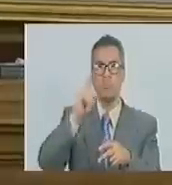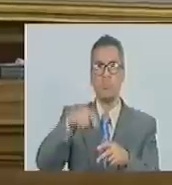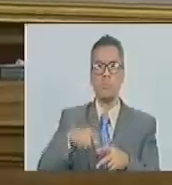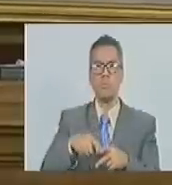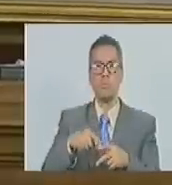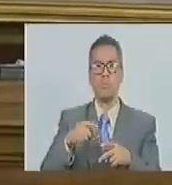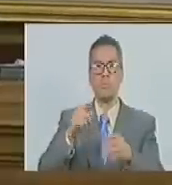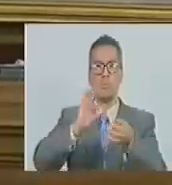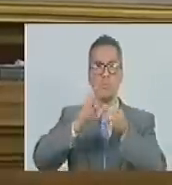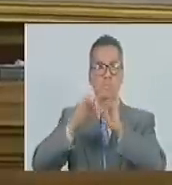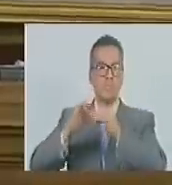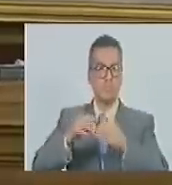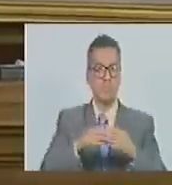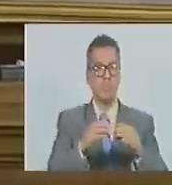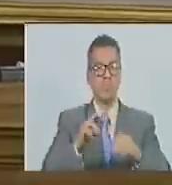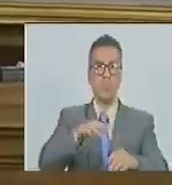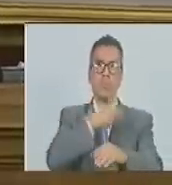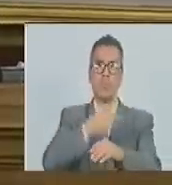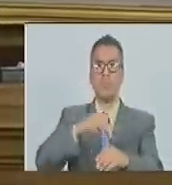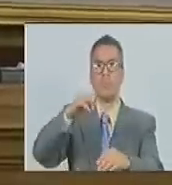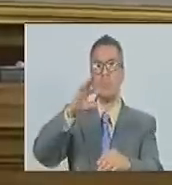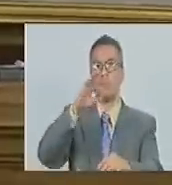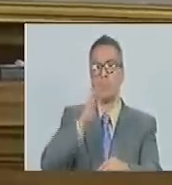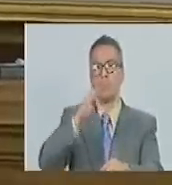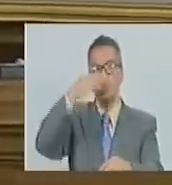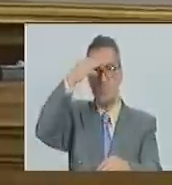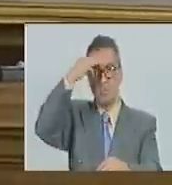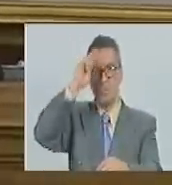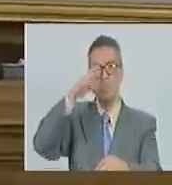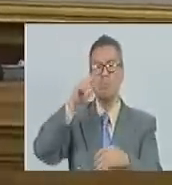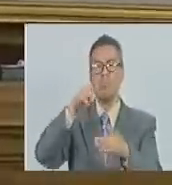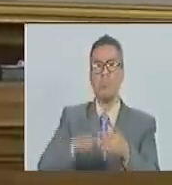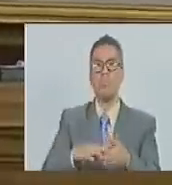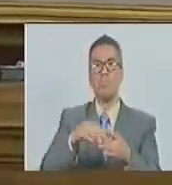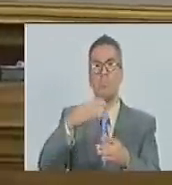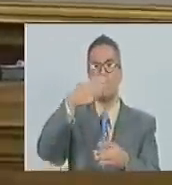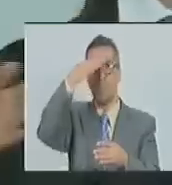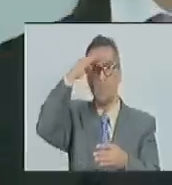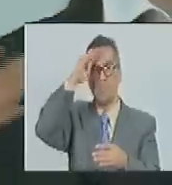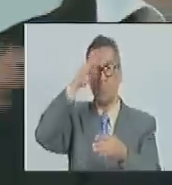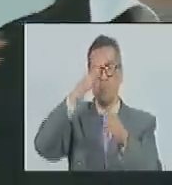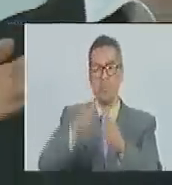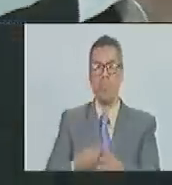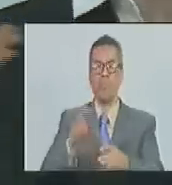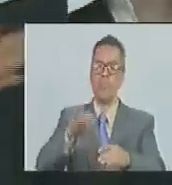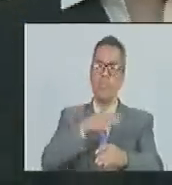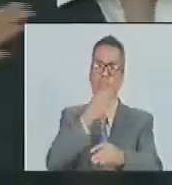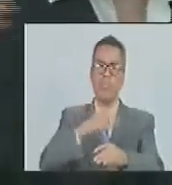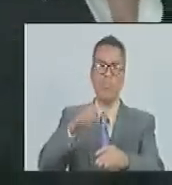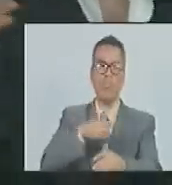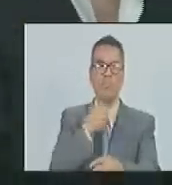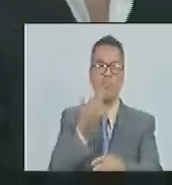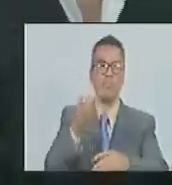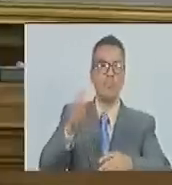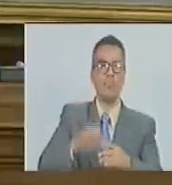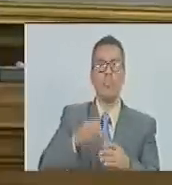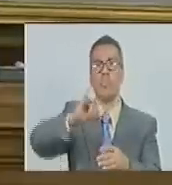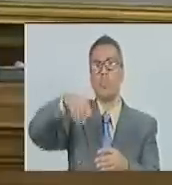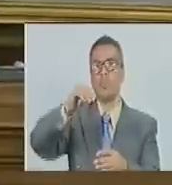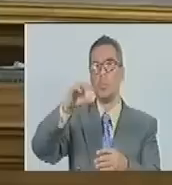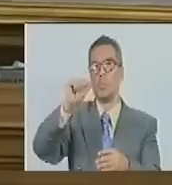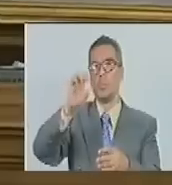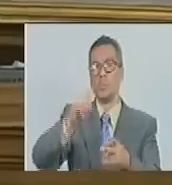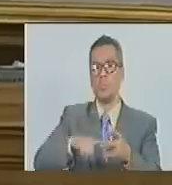los intérpretes del grupo musical Buena Fe de Cuba, Israel Rojas, cantante, Joel